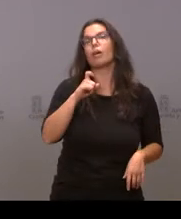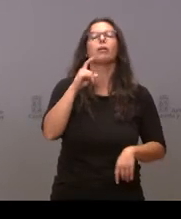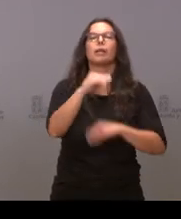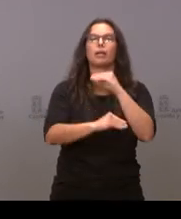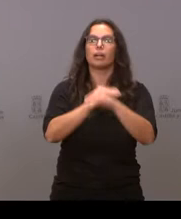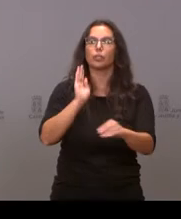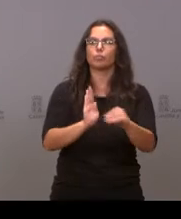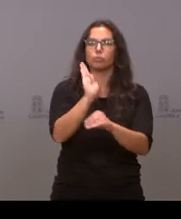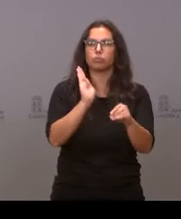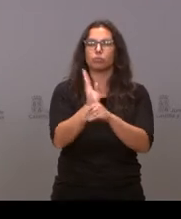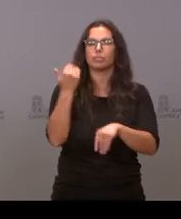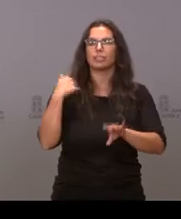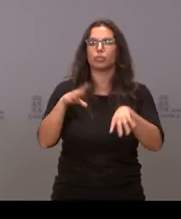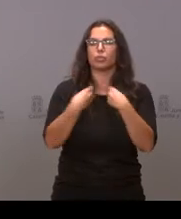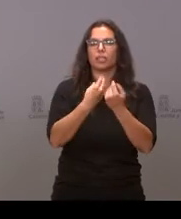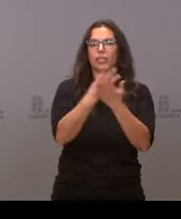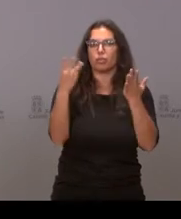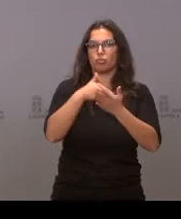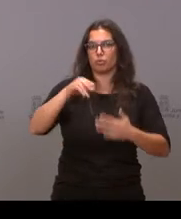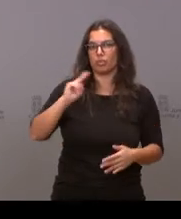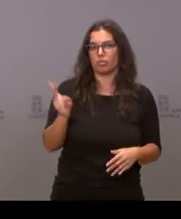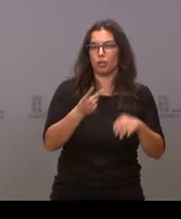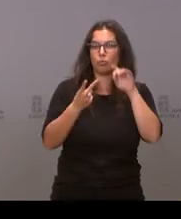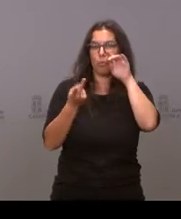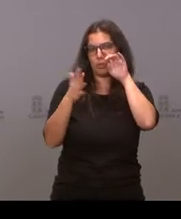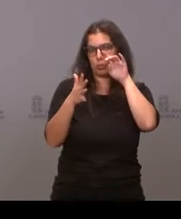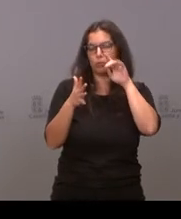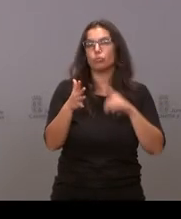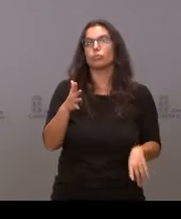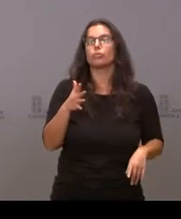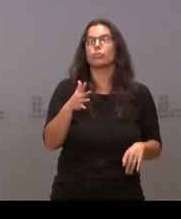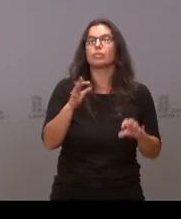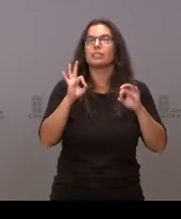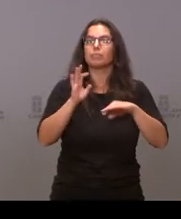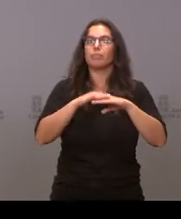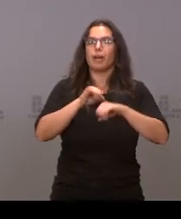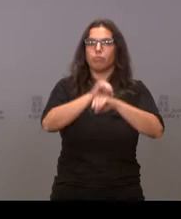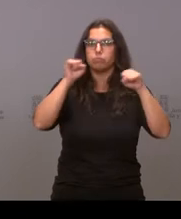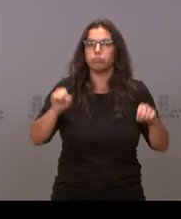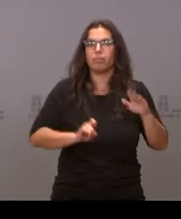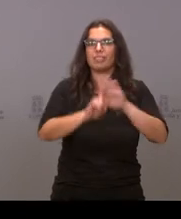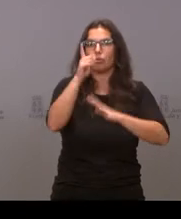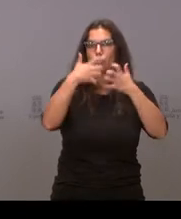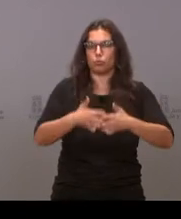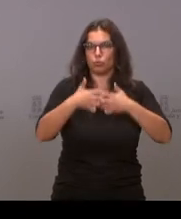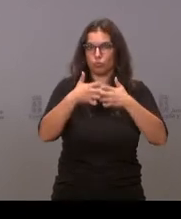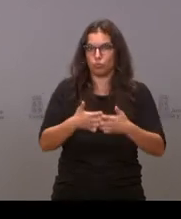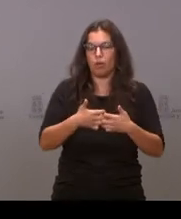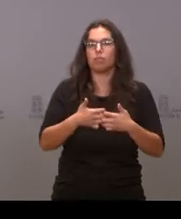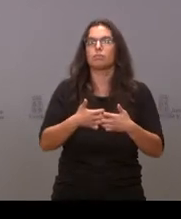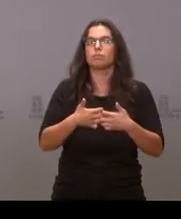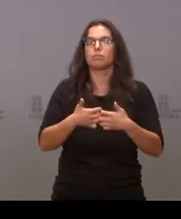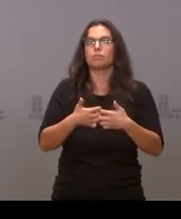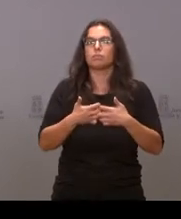inversiones de 18 millones de euros aproximadamente en el refuerzo del desarrollo industrial a partir de a